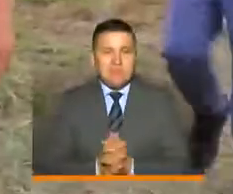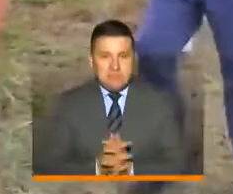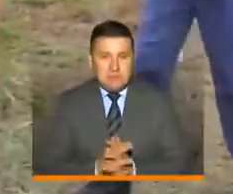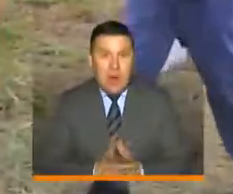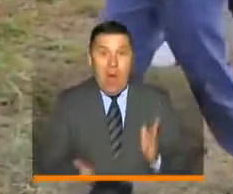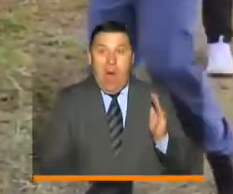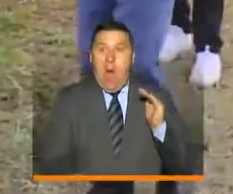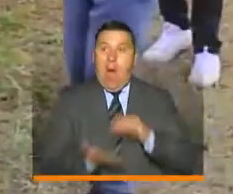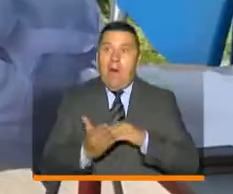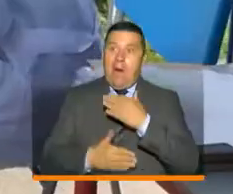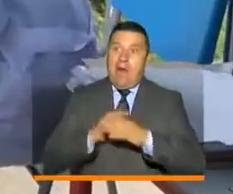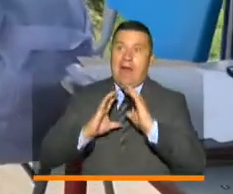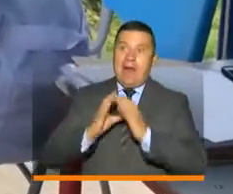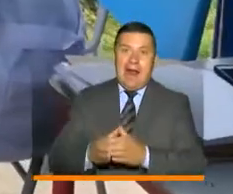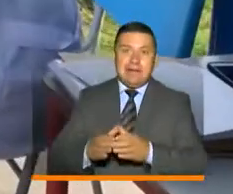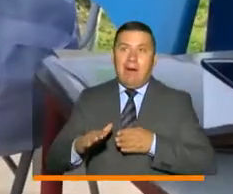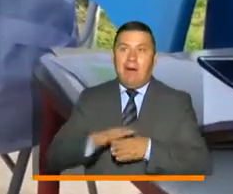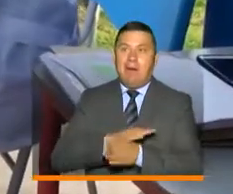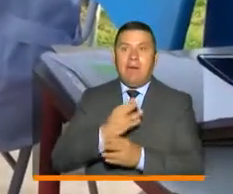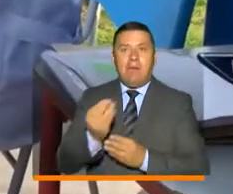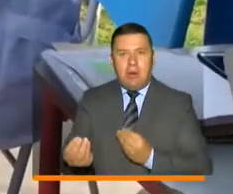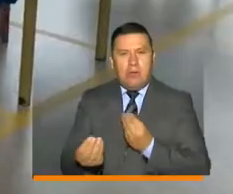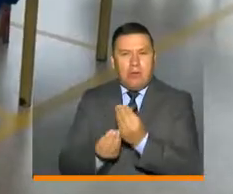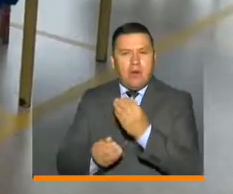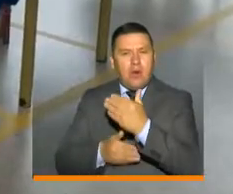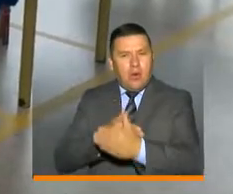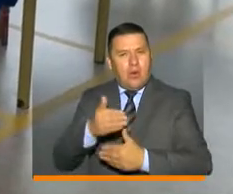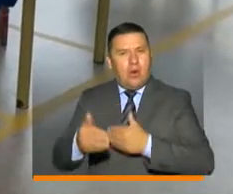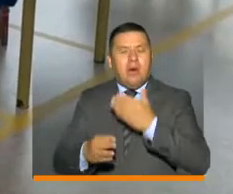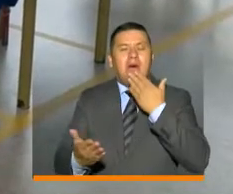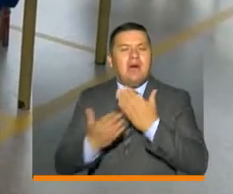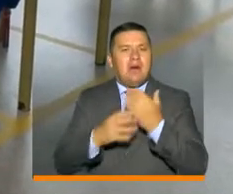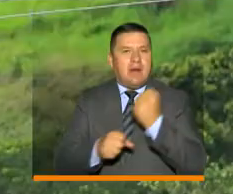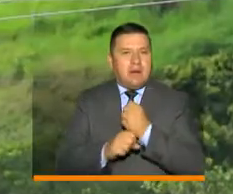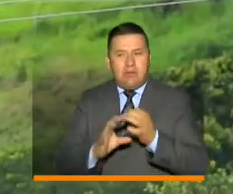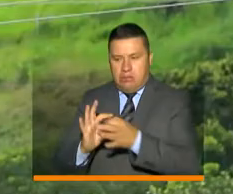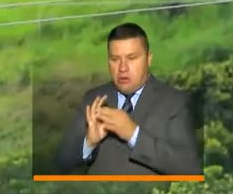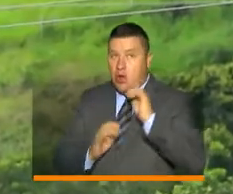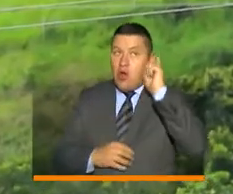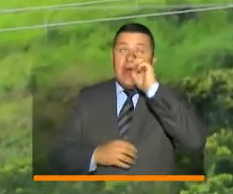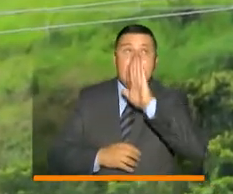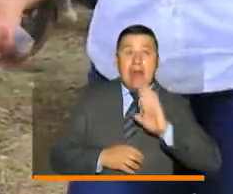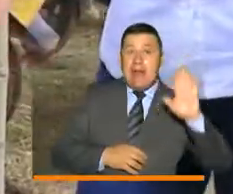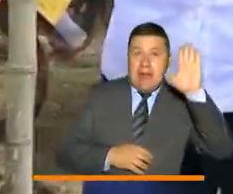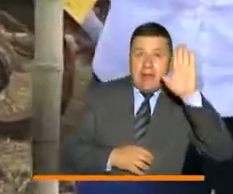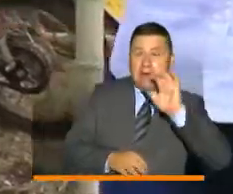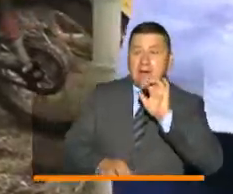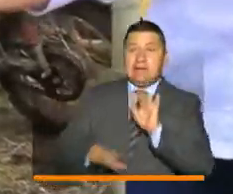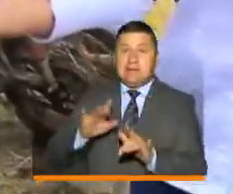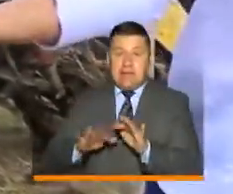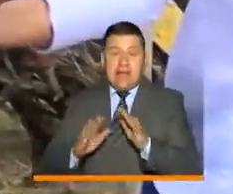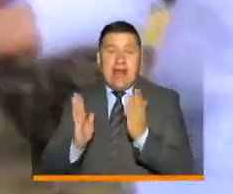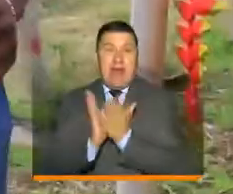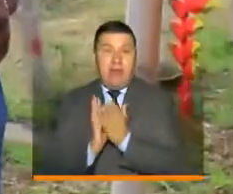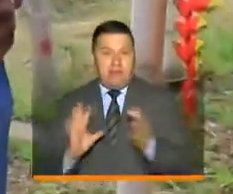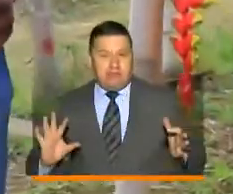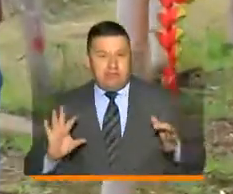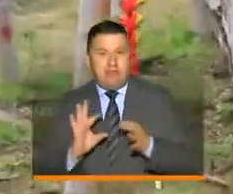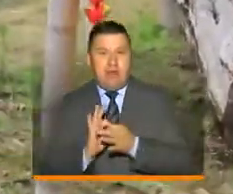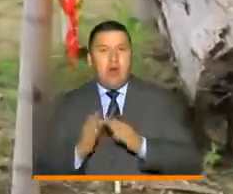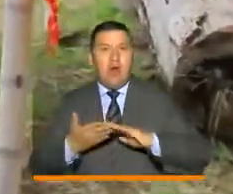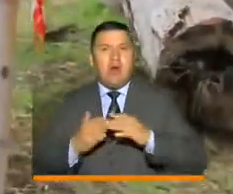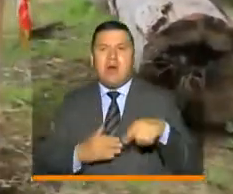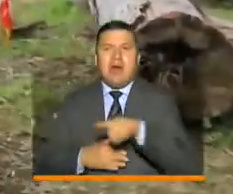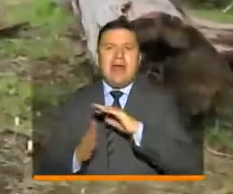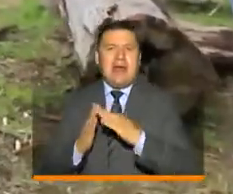El regreso gradual, progresivo y seguro avanza gracias al trabajo en equipo entre el Gobierno Nacional, las Secretarías de Educación, la